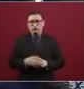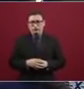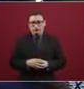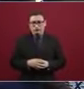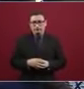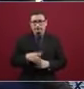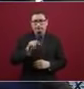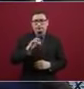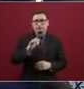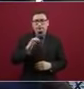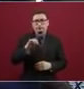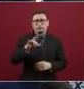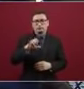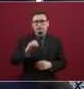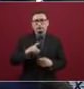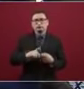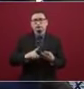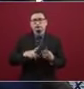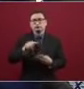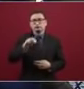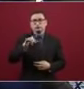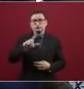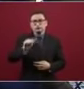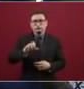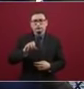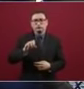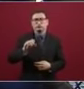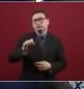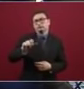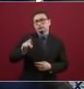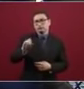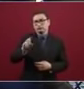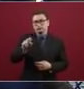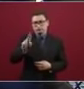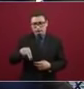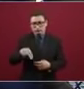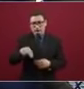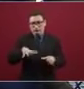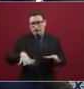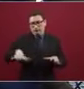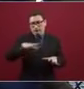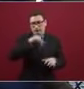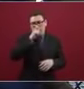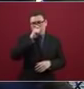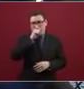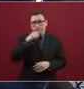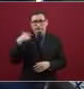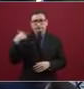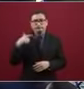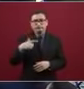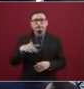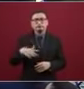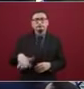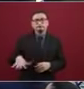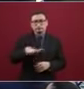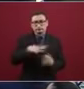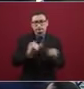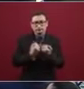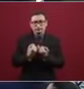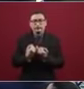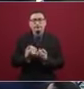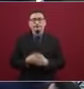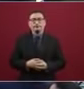Tlajomulco, Tonalá, Zapopan, zona metropolitana de Guadalajara, Lagos de Moreno,